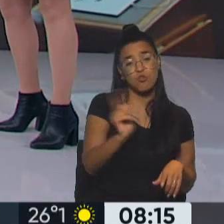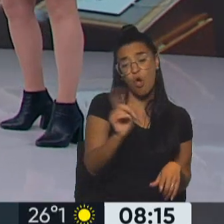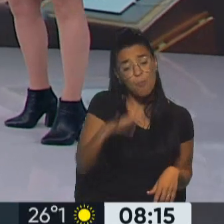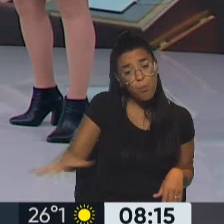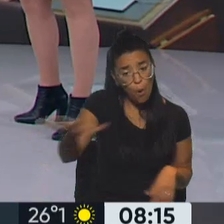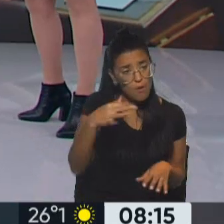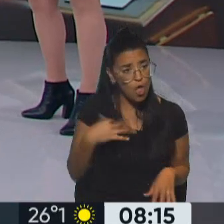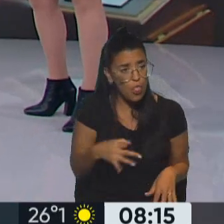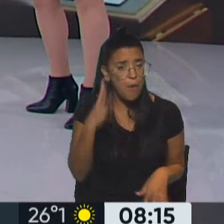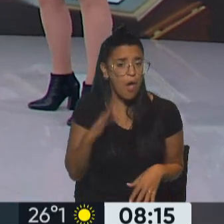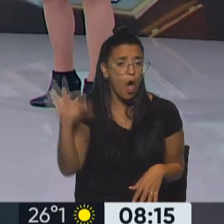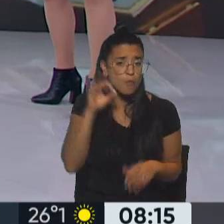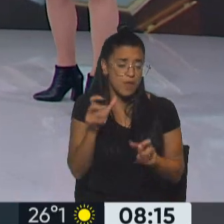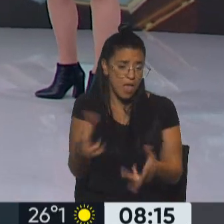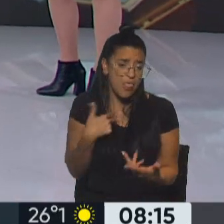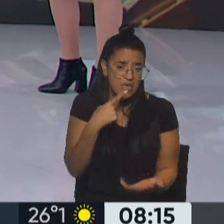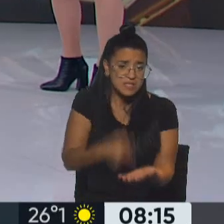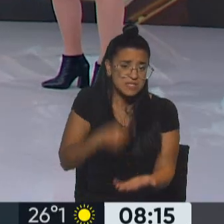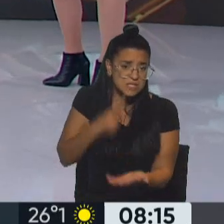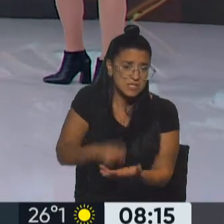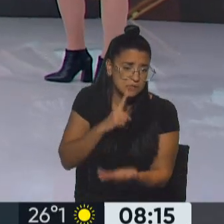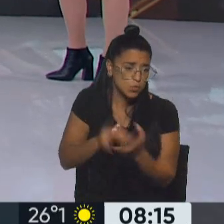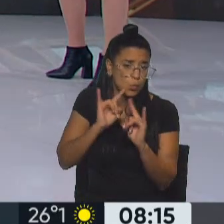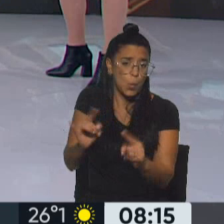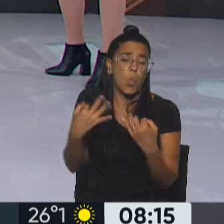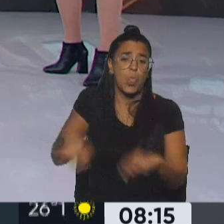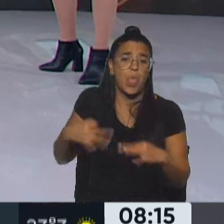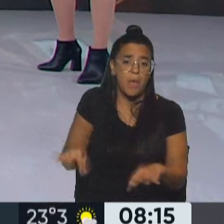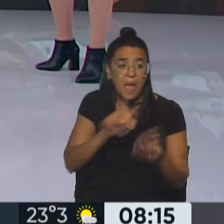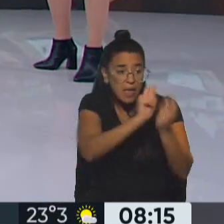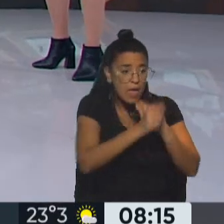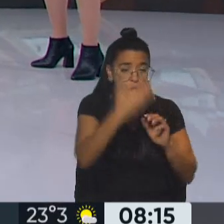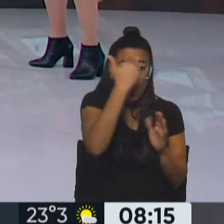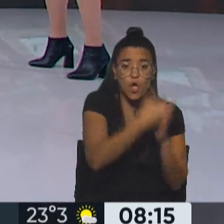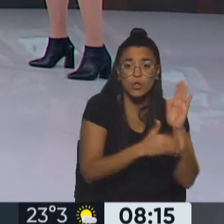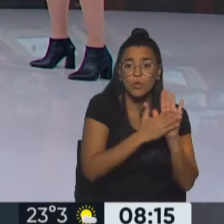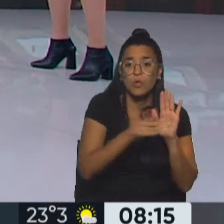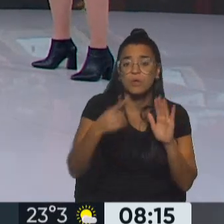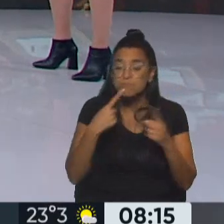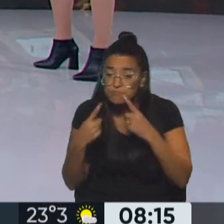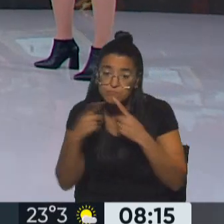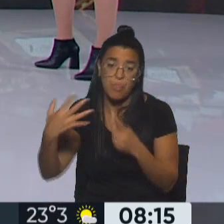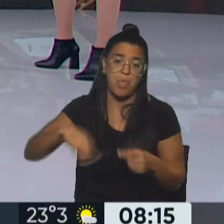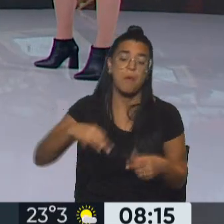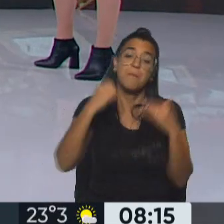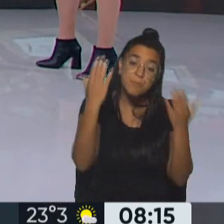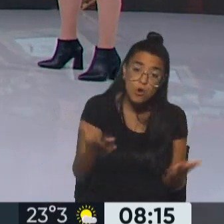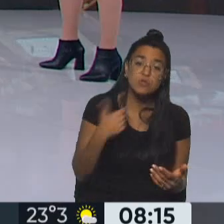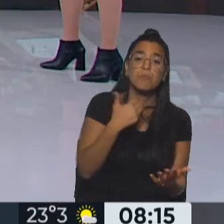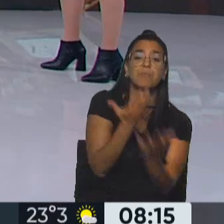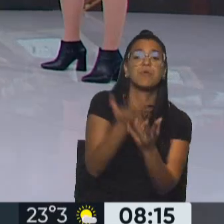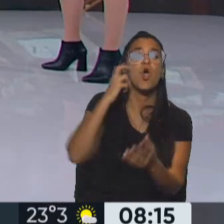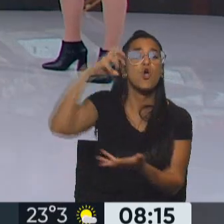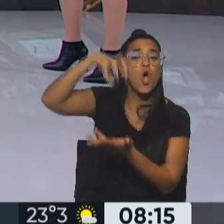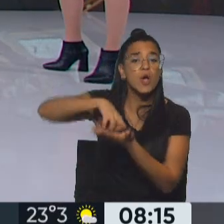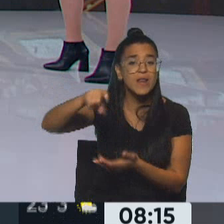debe opinar debe decidir cada vez cada vez que se modifica la Constitución dice por eso invoco al congreso